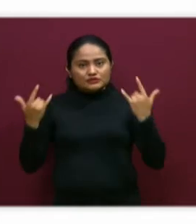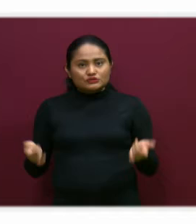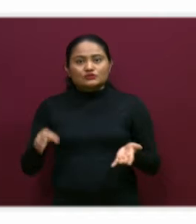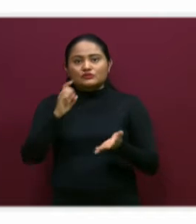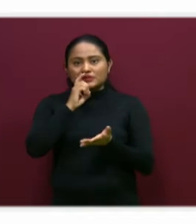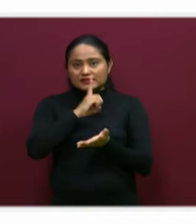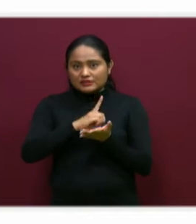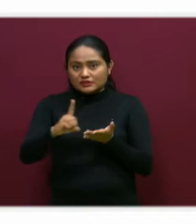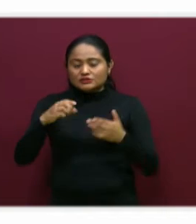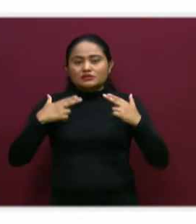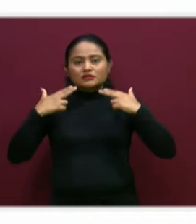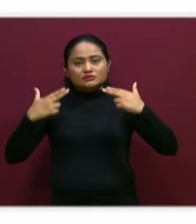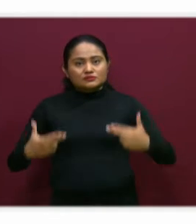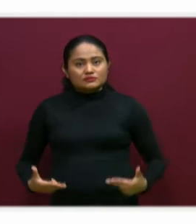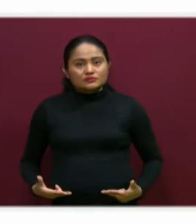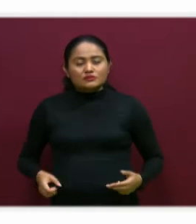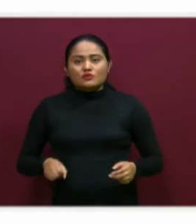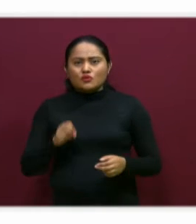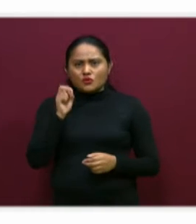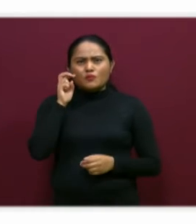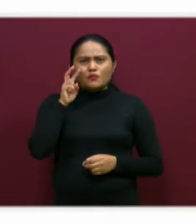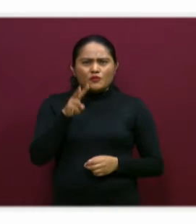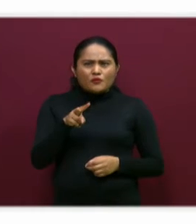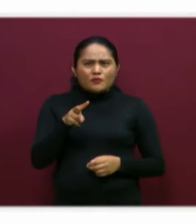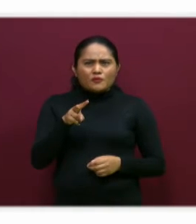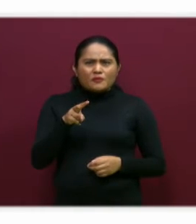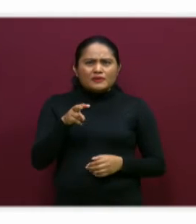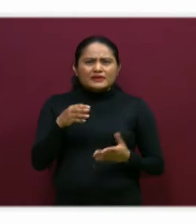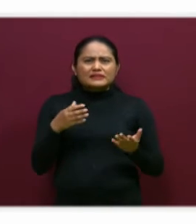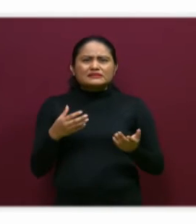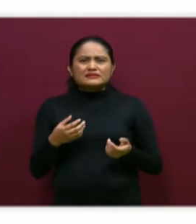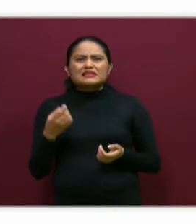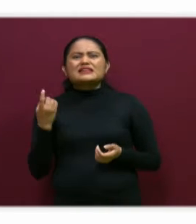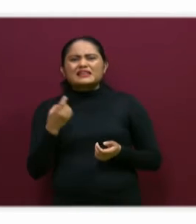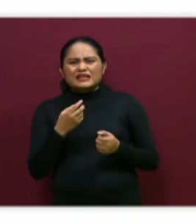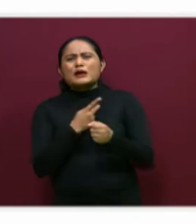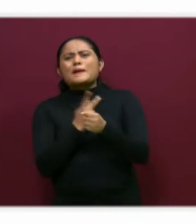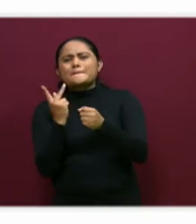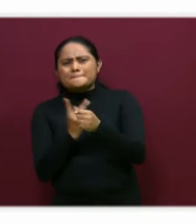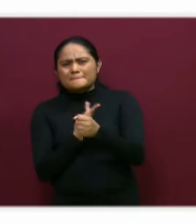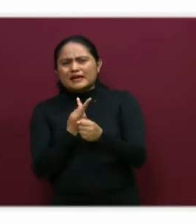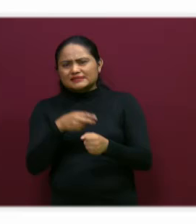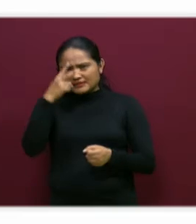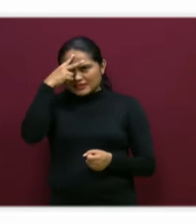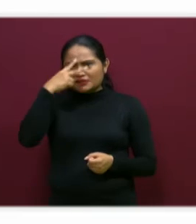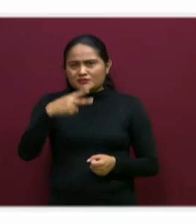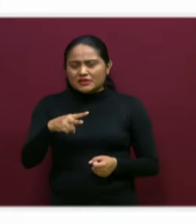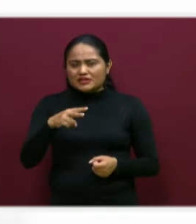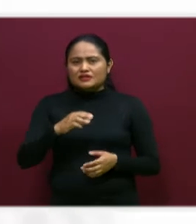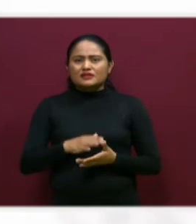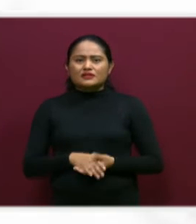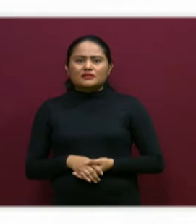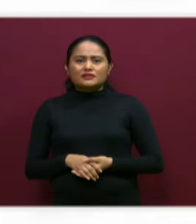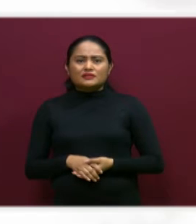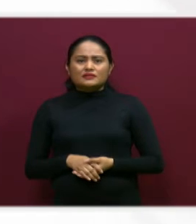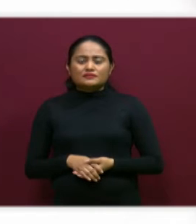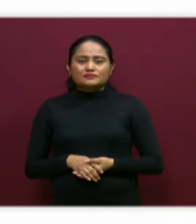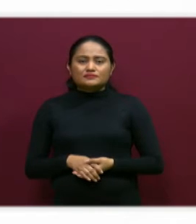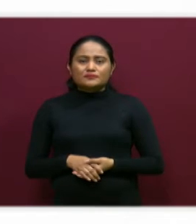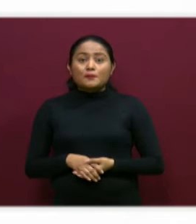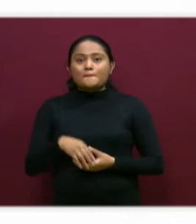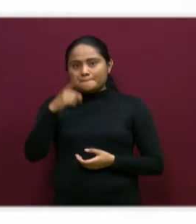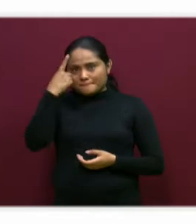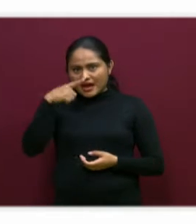observación de casos específicos en méjico con un enfoque didáctico y manejado para una temática pues juvenil